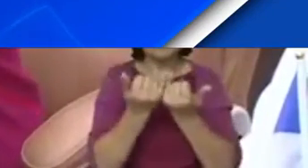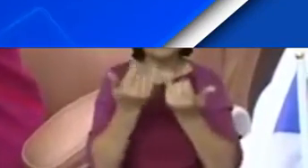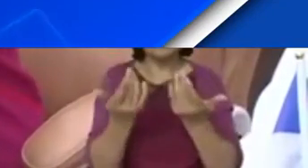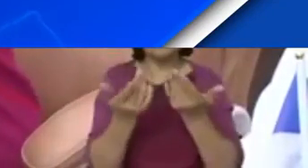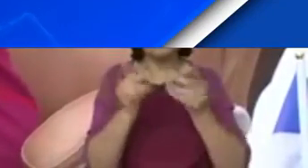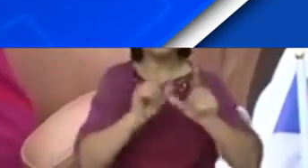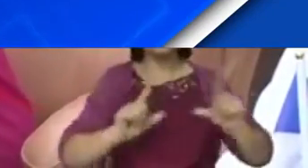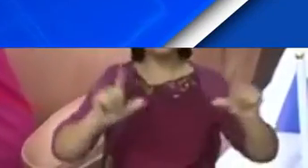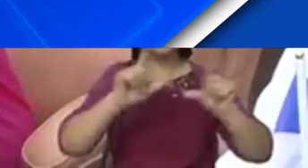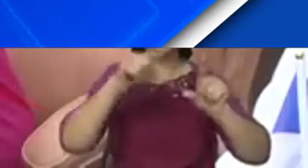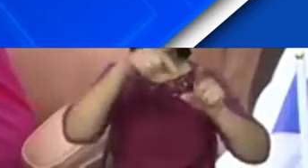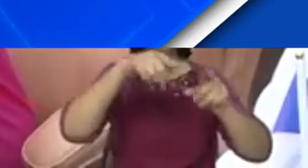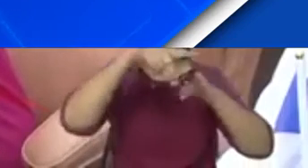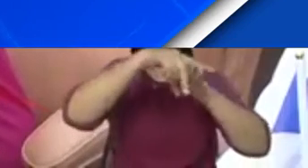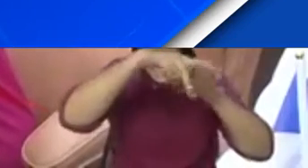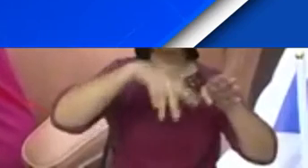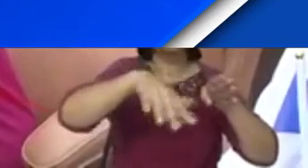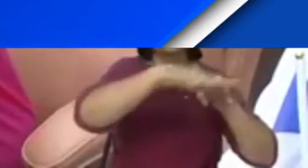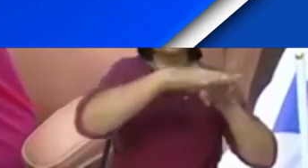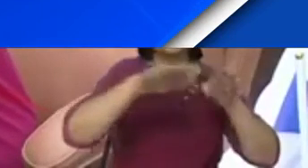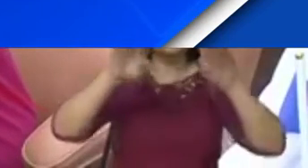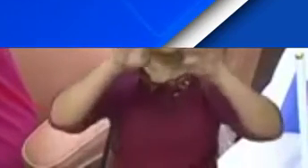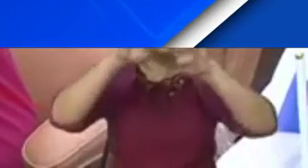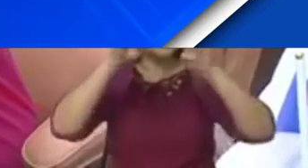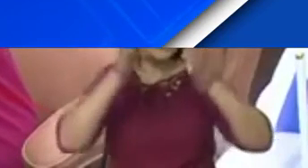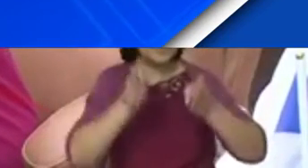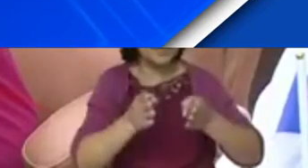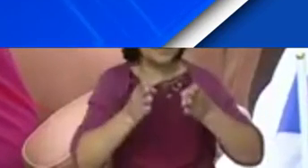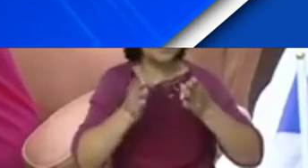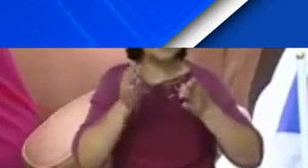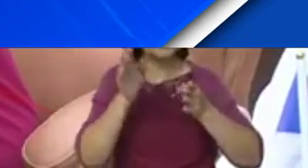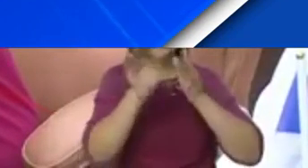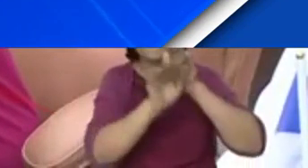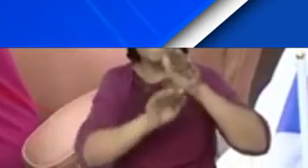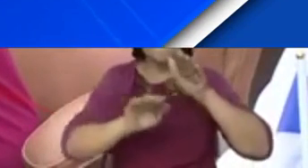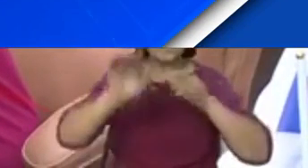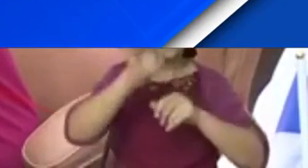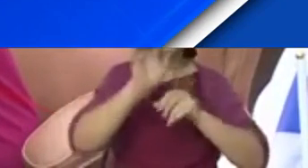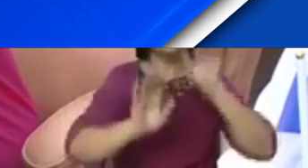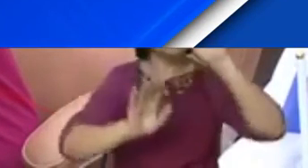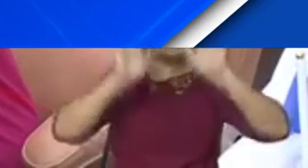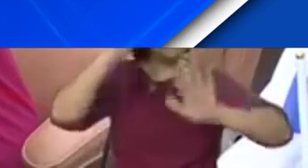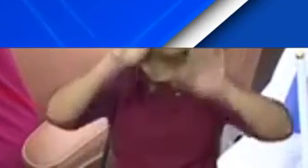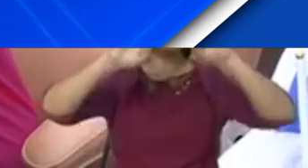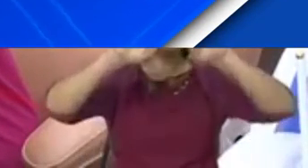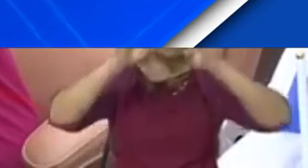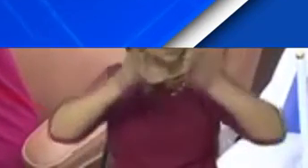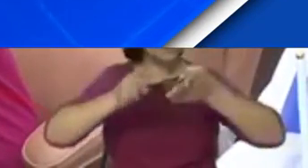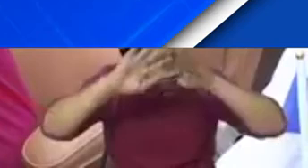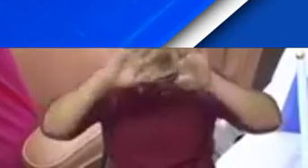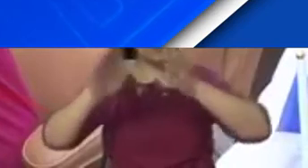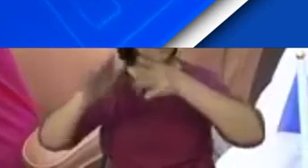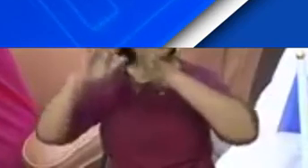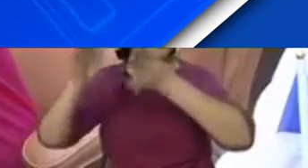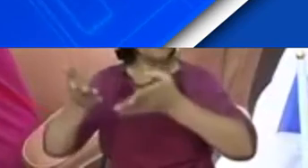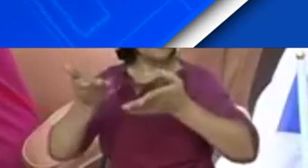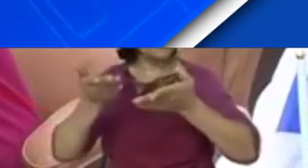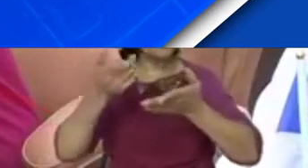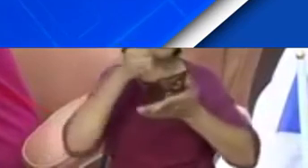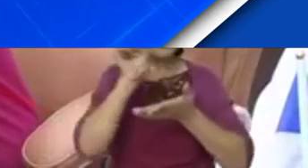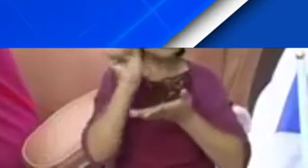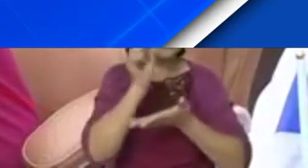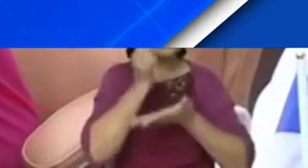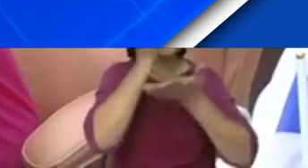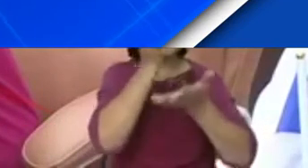zonas rurales, siendo las mujeres un porcentaje muy alto de la que somos sujetas de